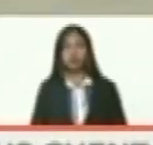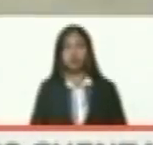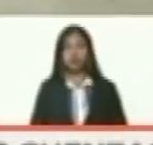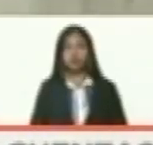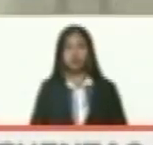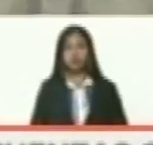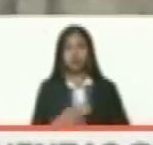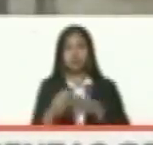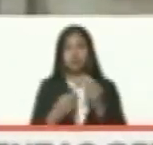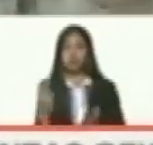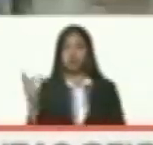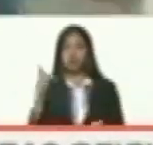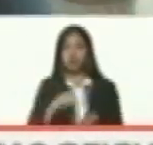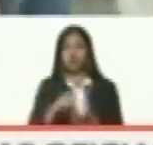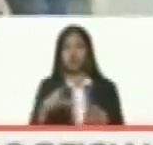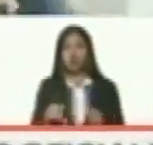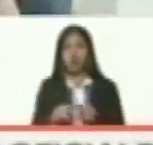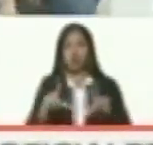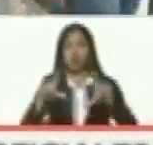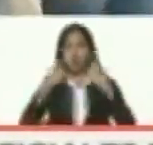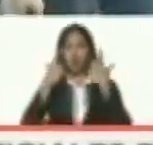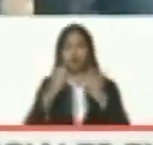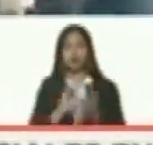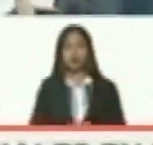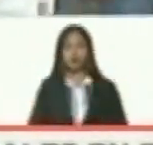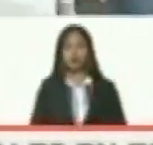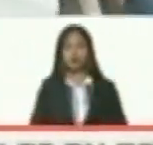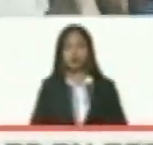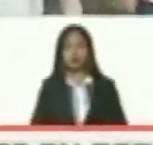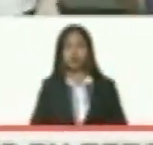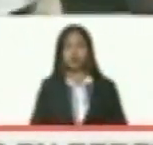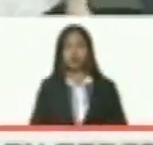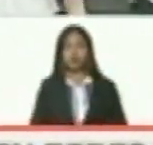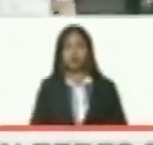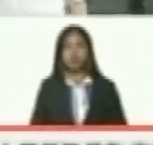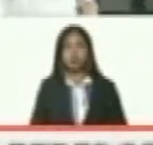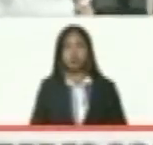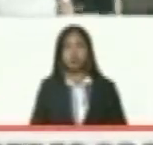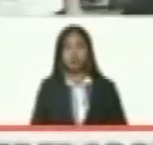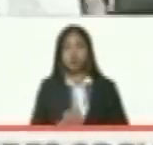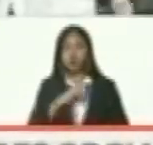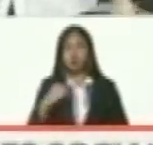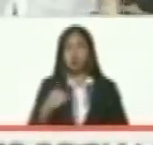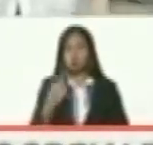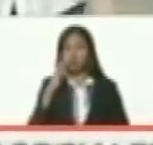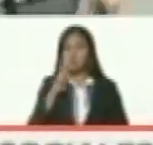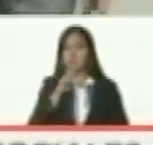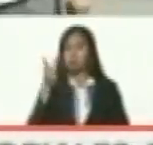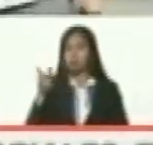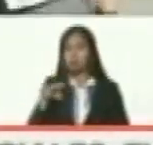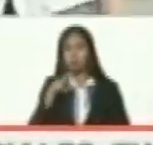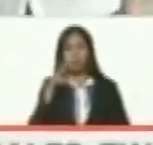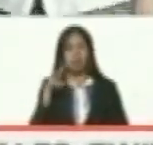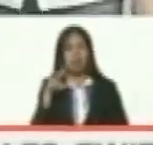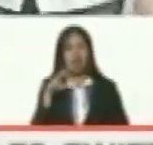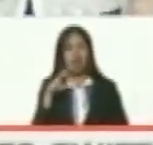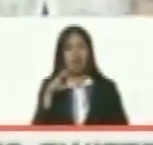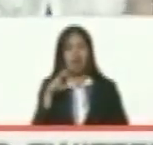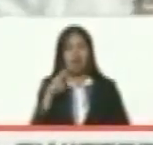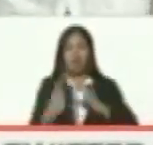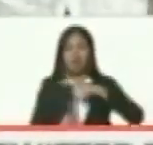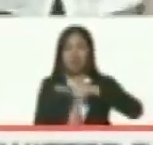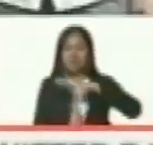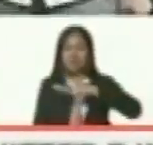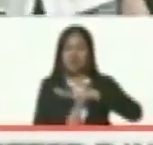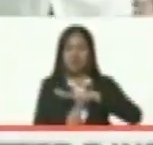se hace presente en La Guaira. Y como bien usted lo observa, un terminal